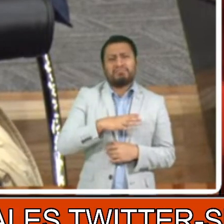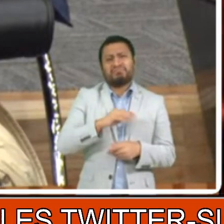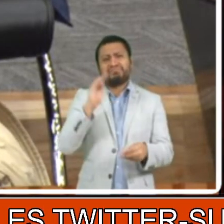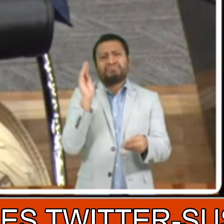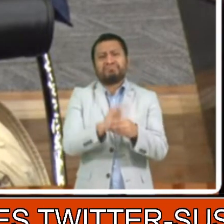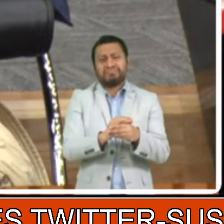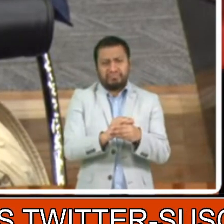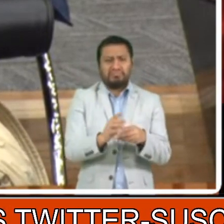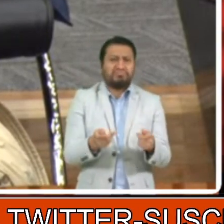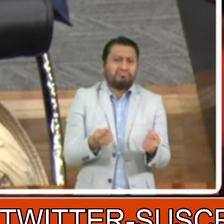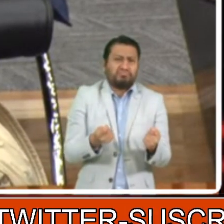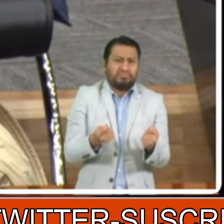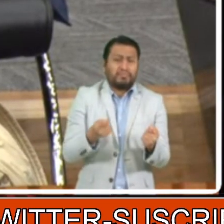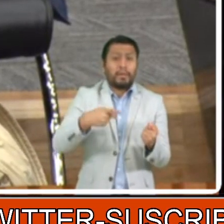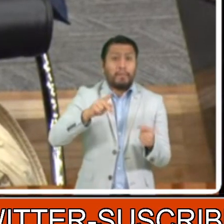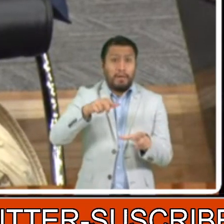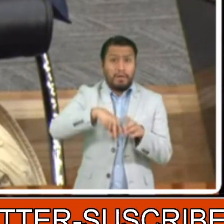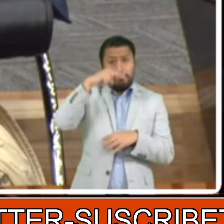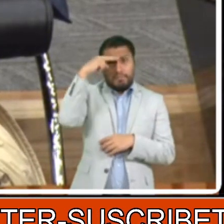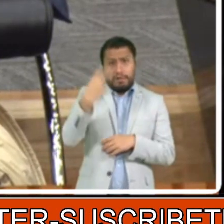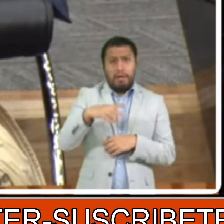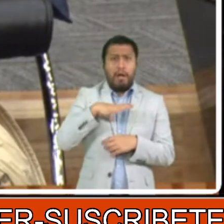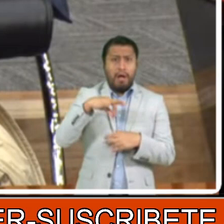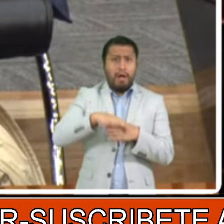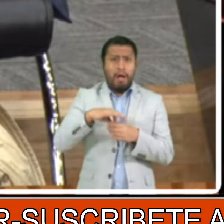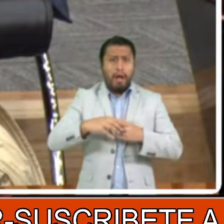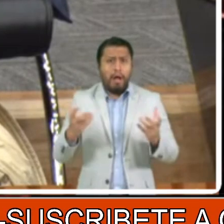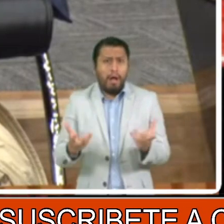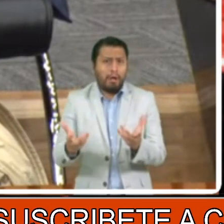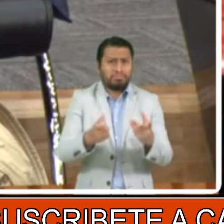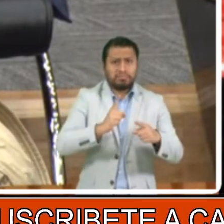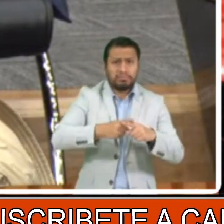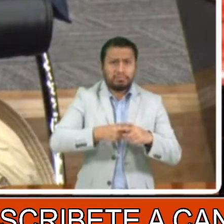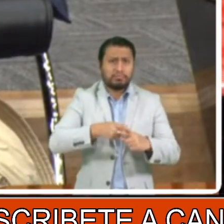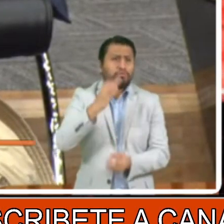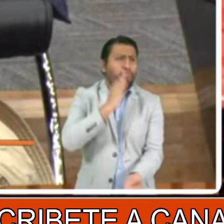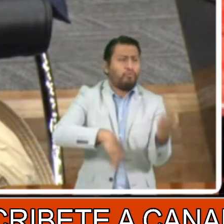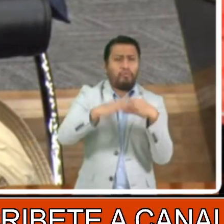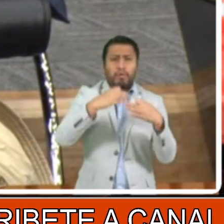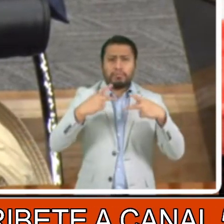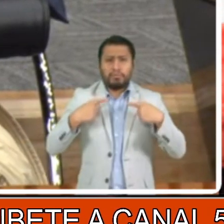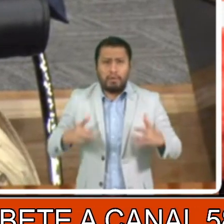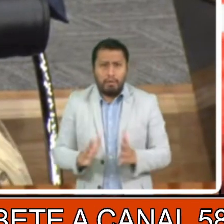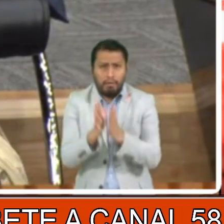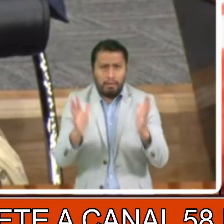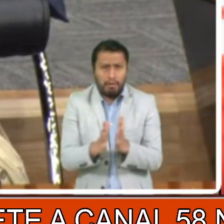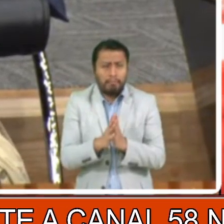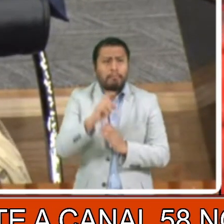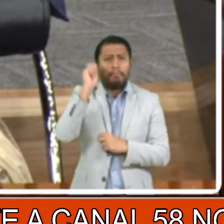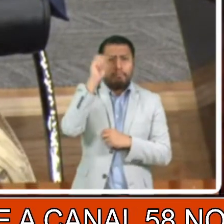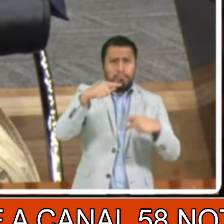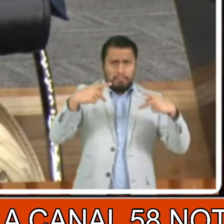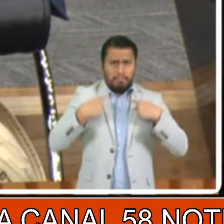omiten, pero en México las elecciones las hacemos entre todas y todos. Es la ciudadanía la